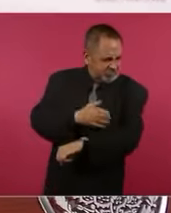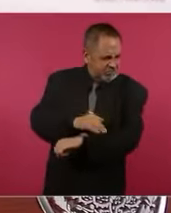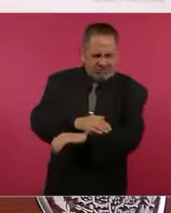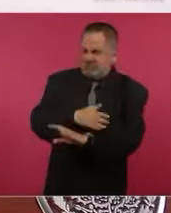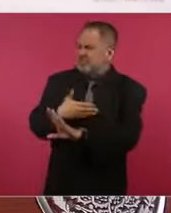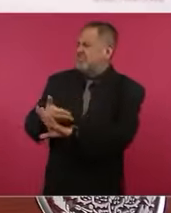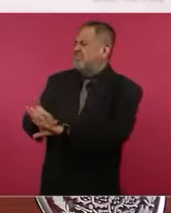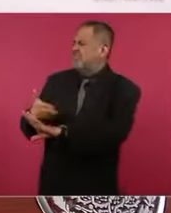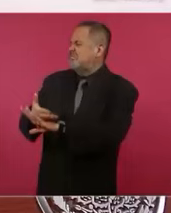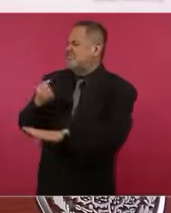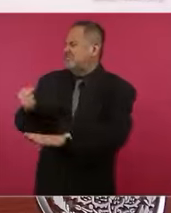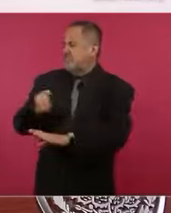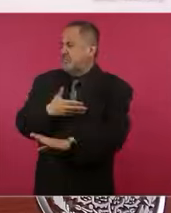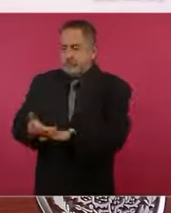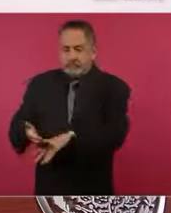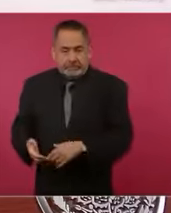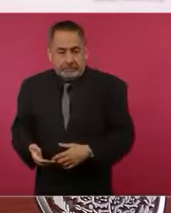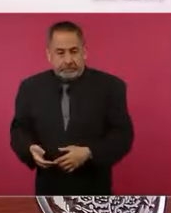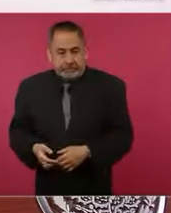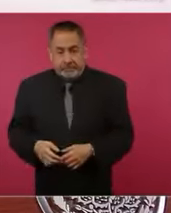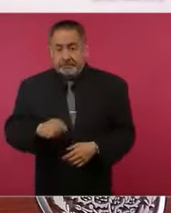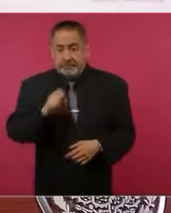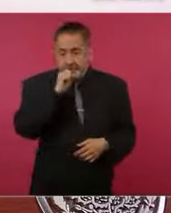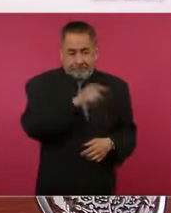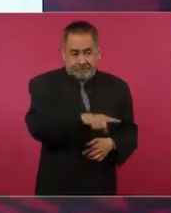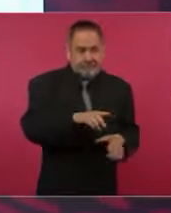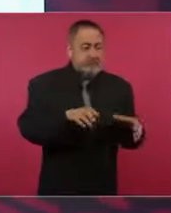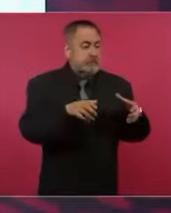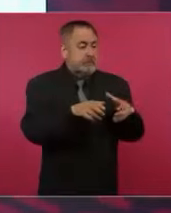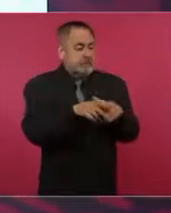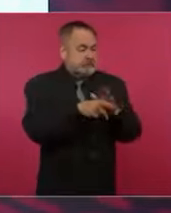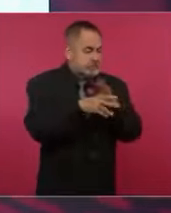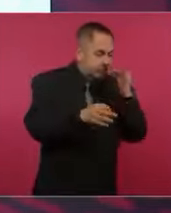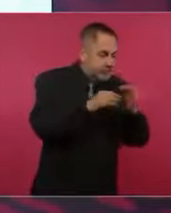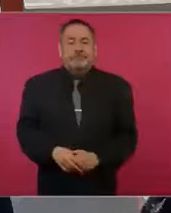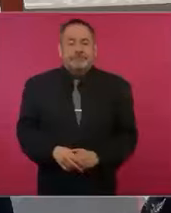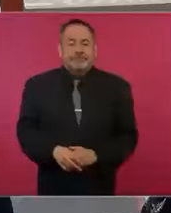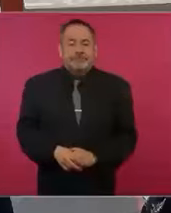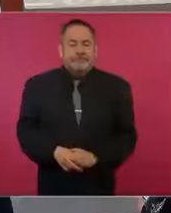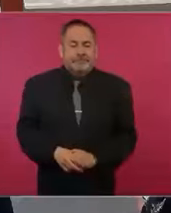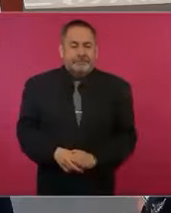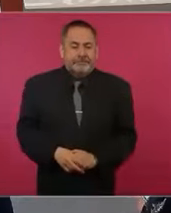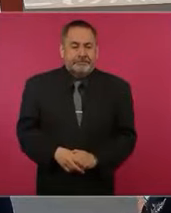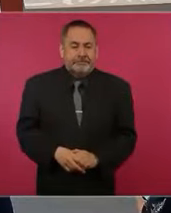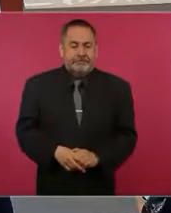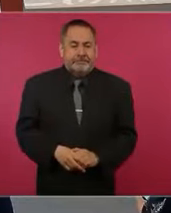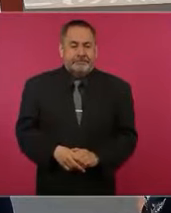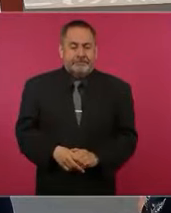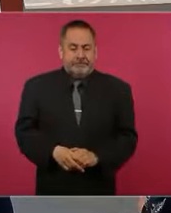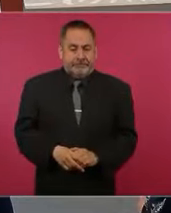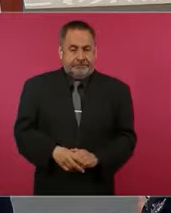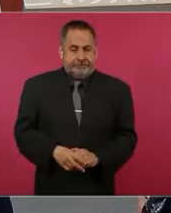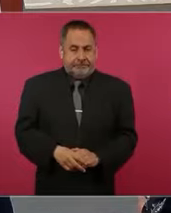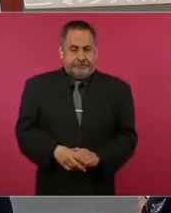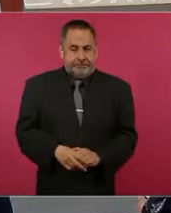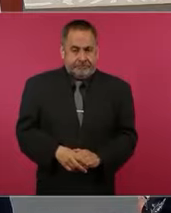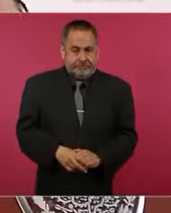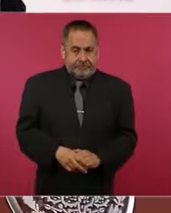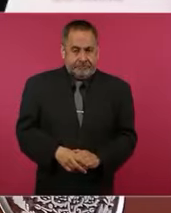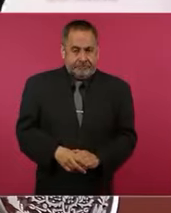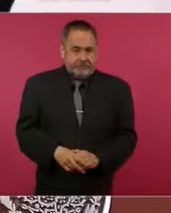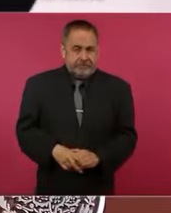los periodistas de entonces y los intelectuales de entonces. Pero bueno, empiezan